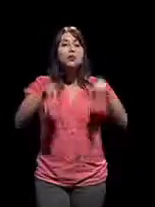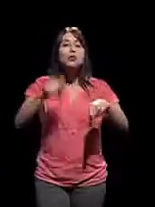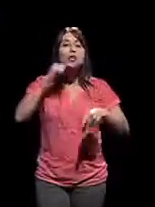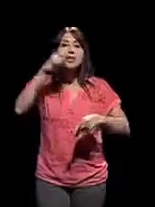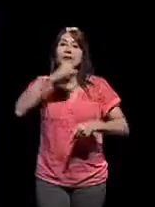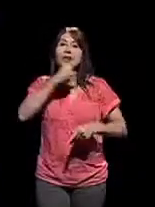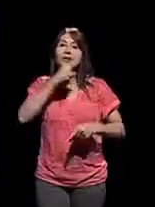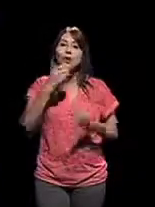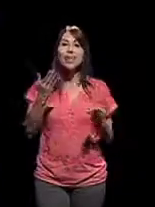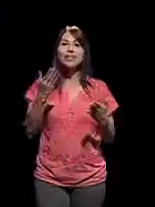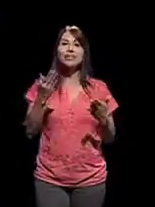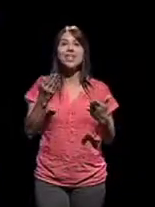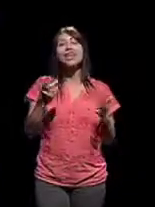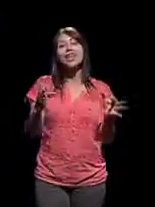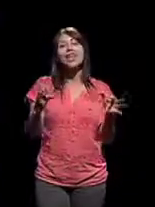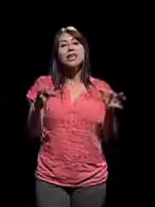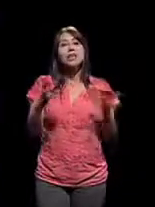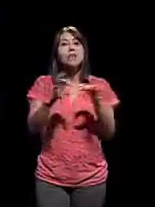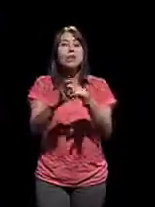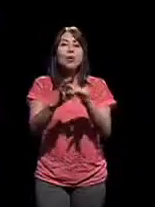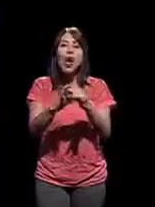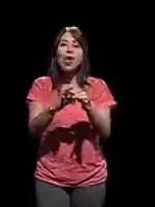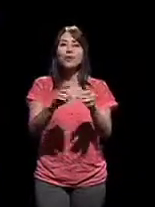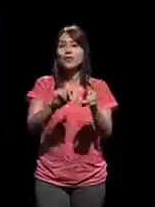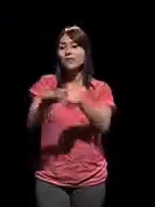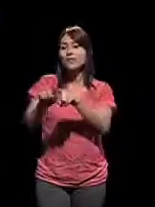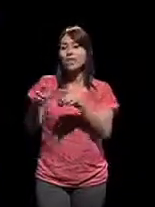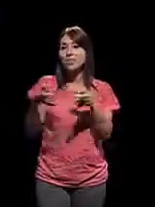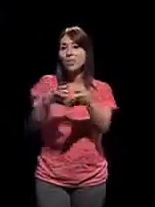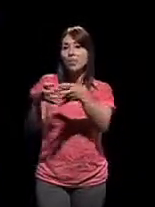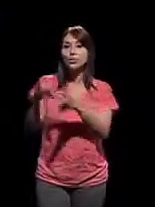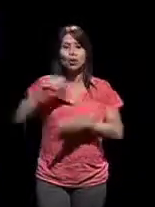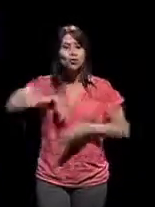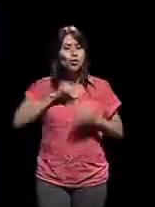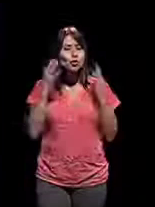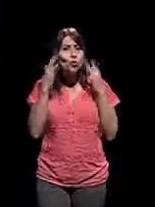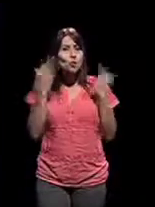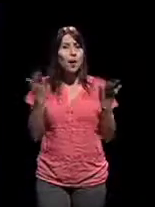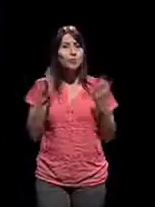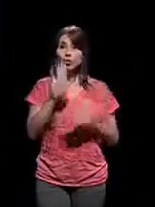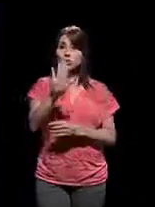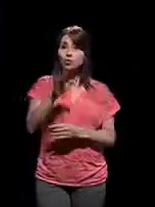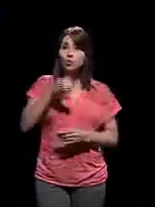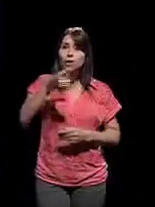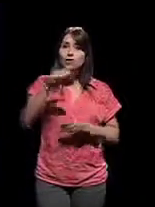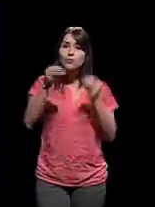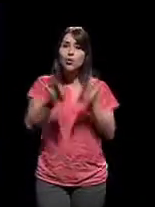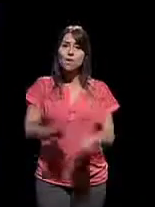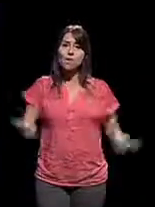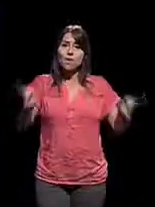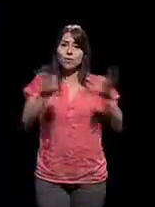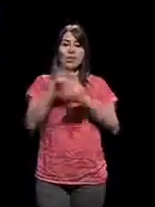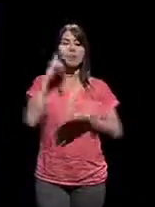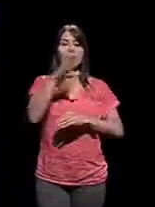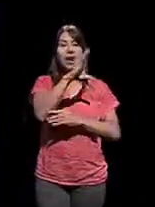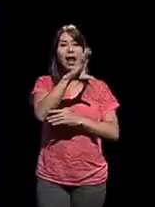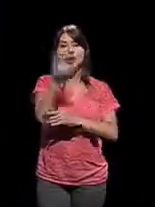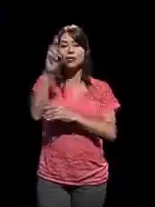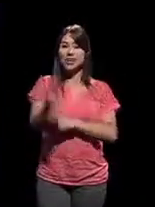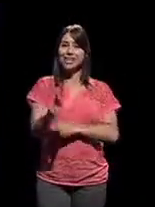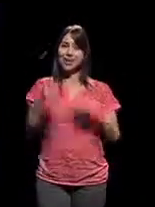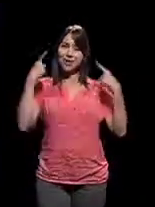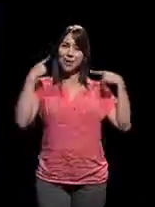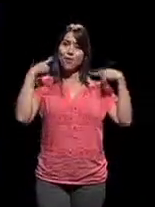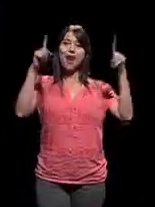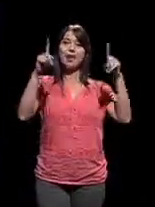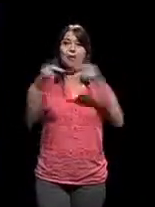con discapacidad, adultos mayores y vinculados a estos sectores. Nosotros nos preocupamos y sus sugerencias también son muy importantes para